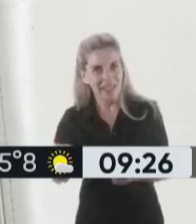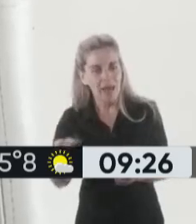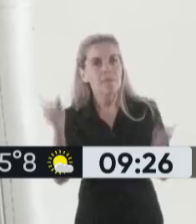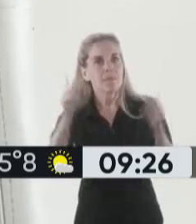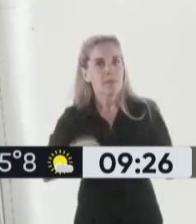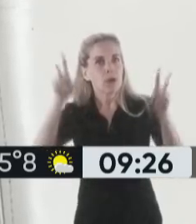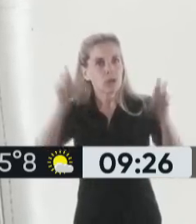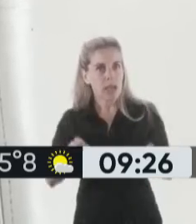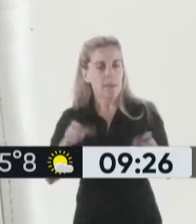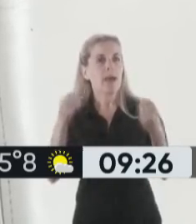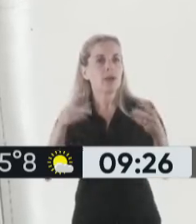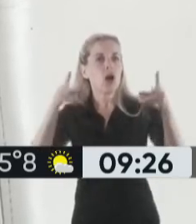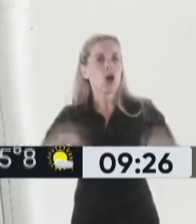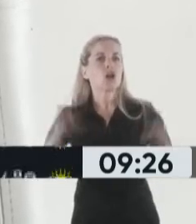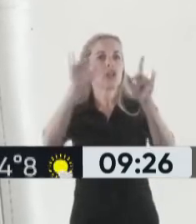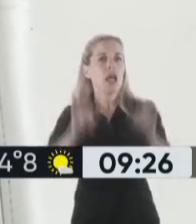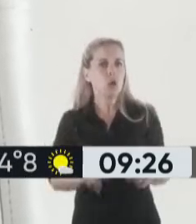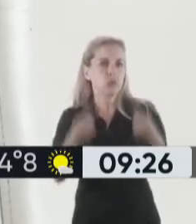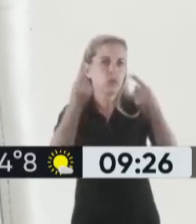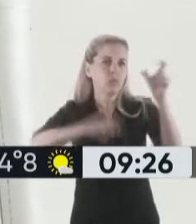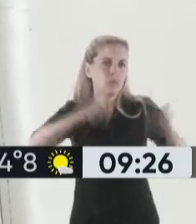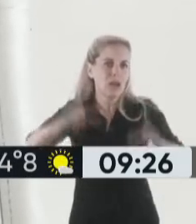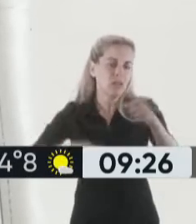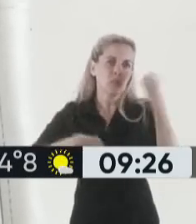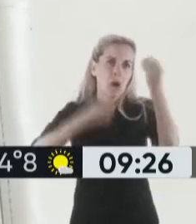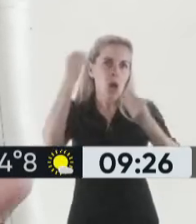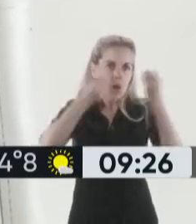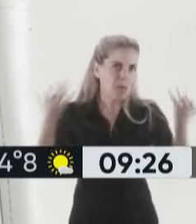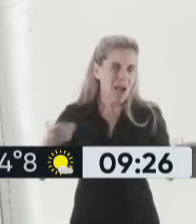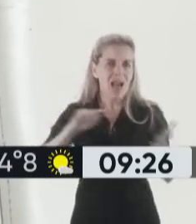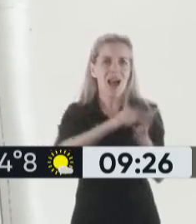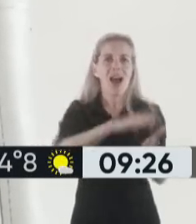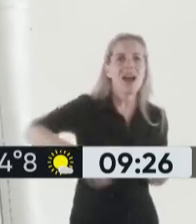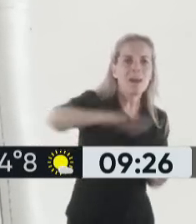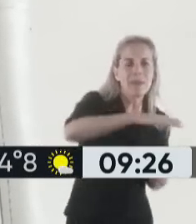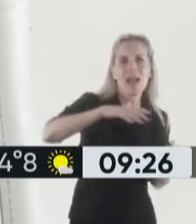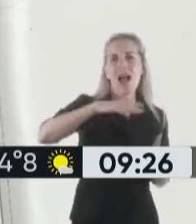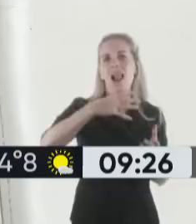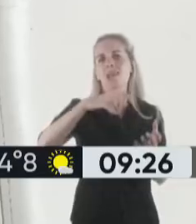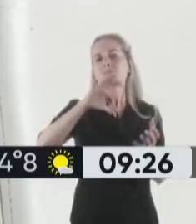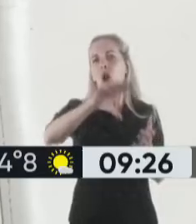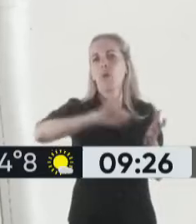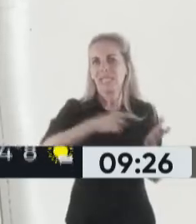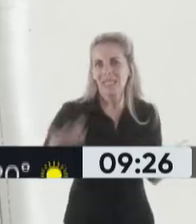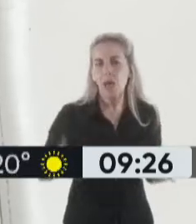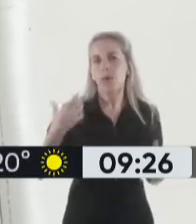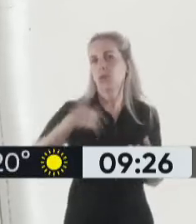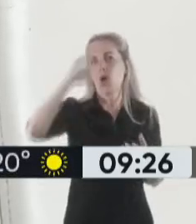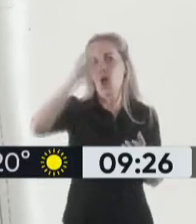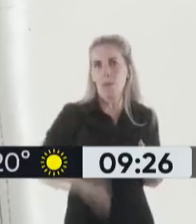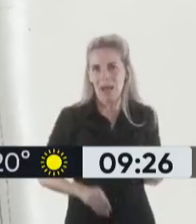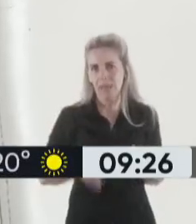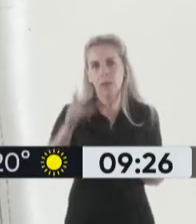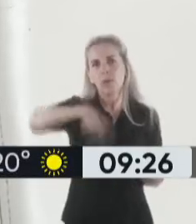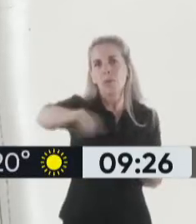tema de la luz, que preocupa mucho a la gente, sí, sobre todo, bueno, en Ciudad de Buenos Aires, Gran Buenos Aires, pero también a nivel país. ¿Ustedes creen que